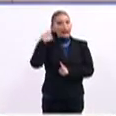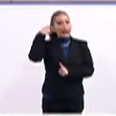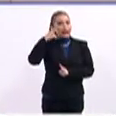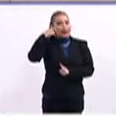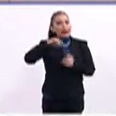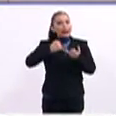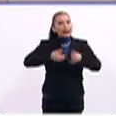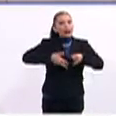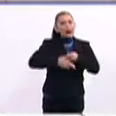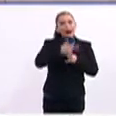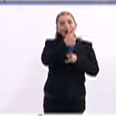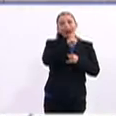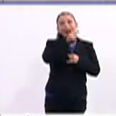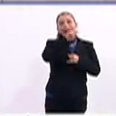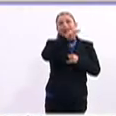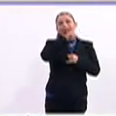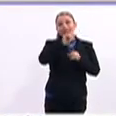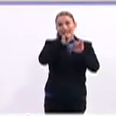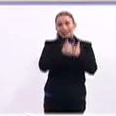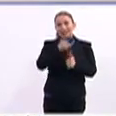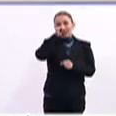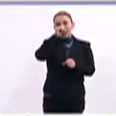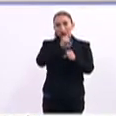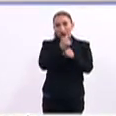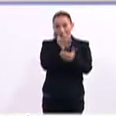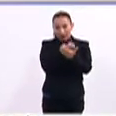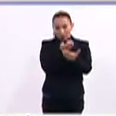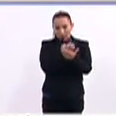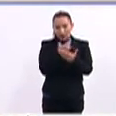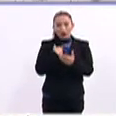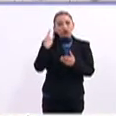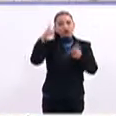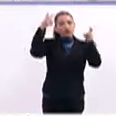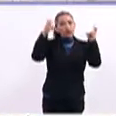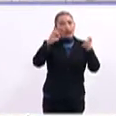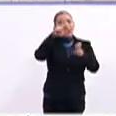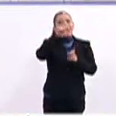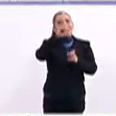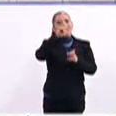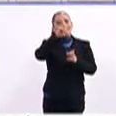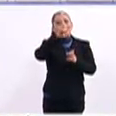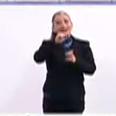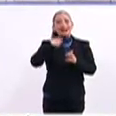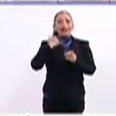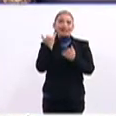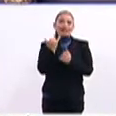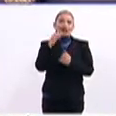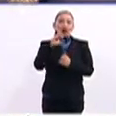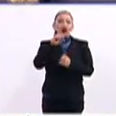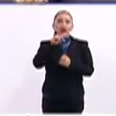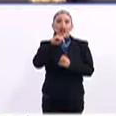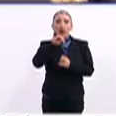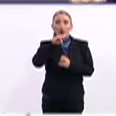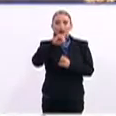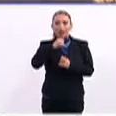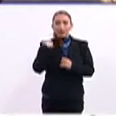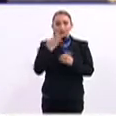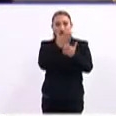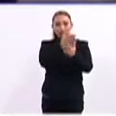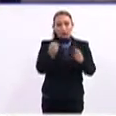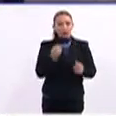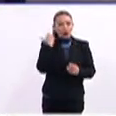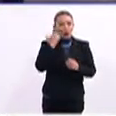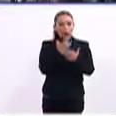e inauguró la Galería de Arte de la Secretaría de Economía con la exhibición Límites y Consecuencias. Participó en el Foro